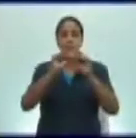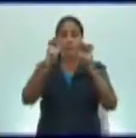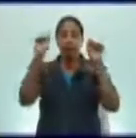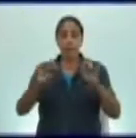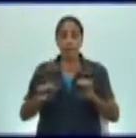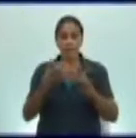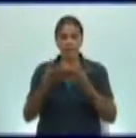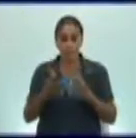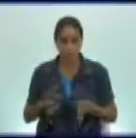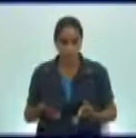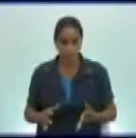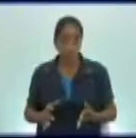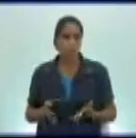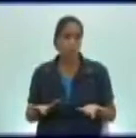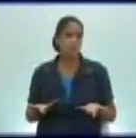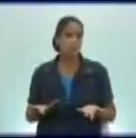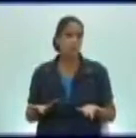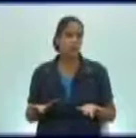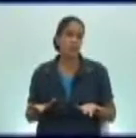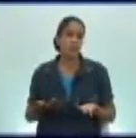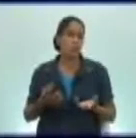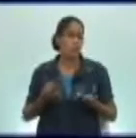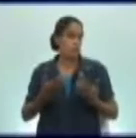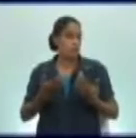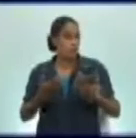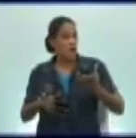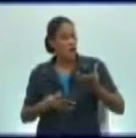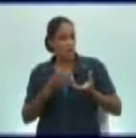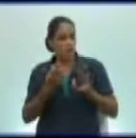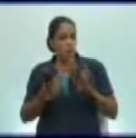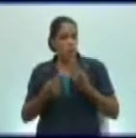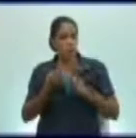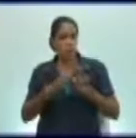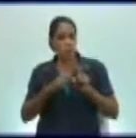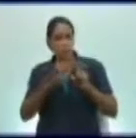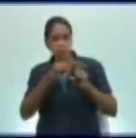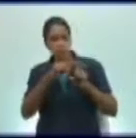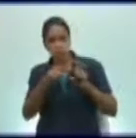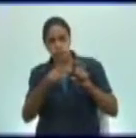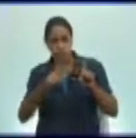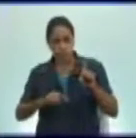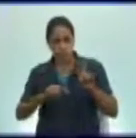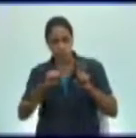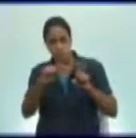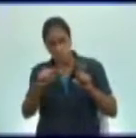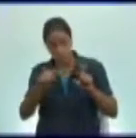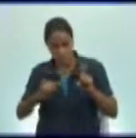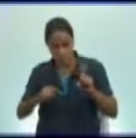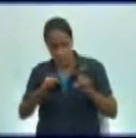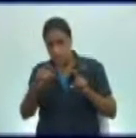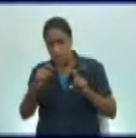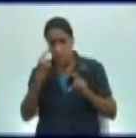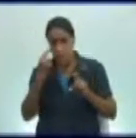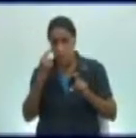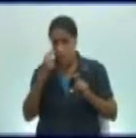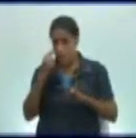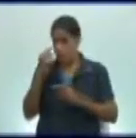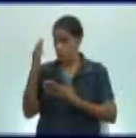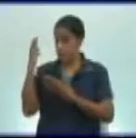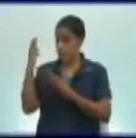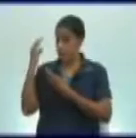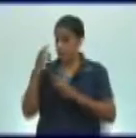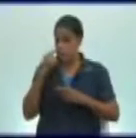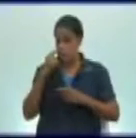nervioso es un sistema nervioso complejo, con la presencia de ganglios cerebroides y también la presencia